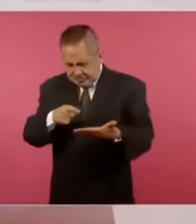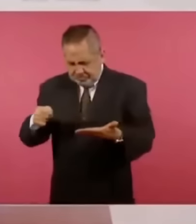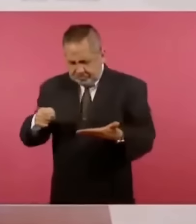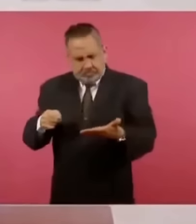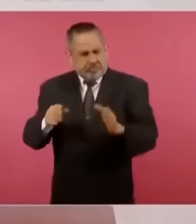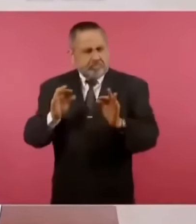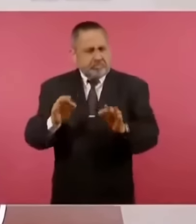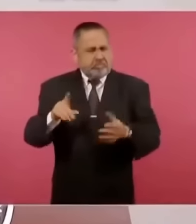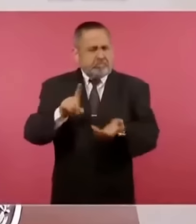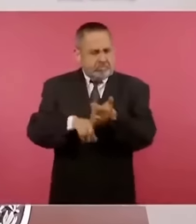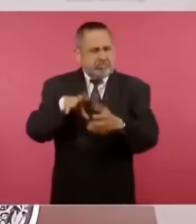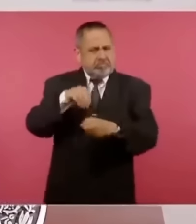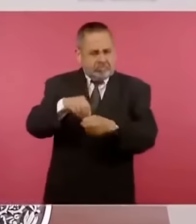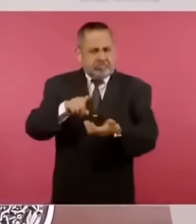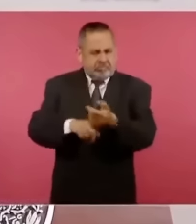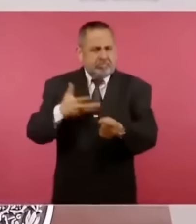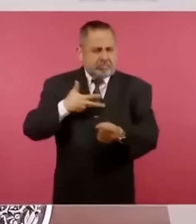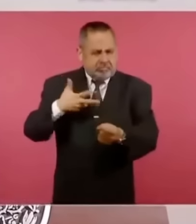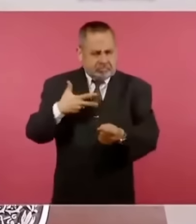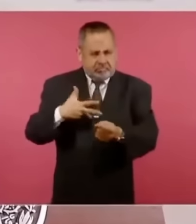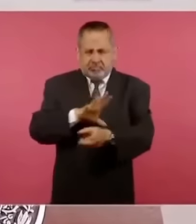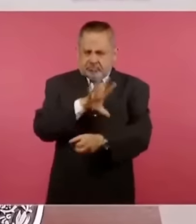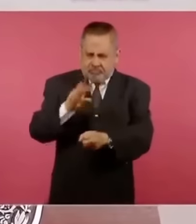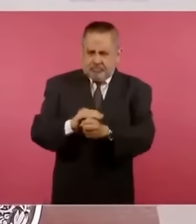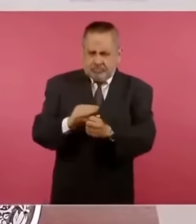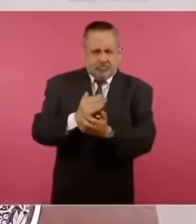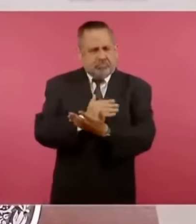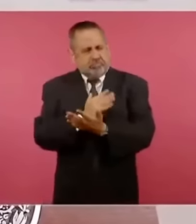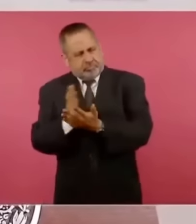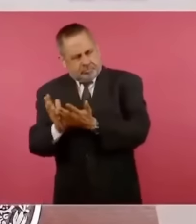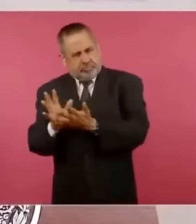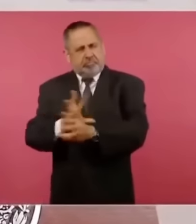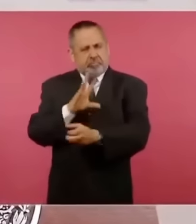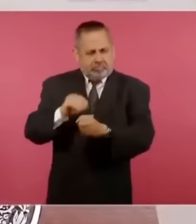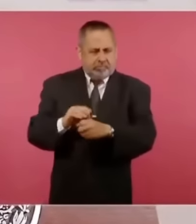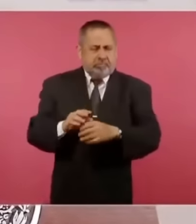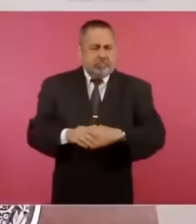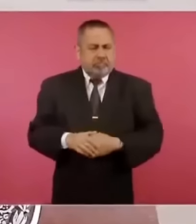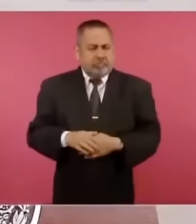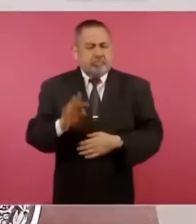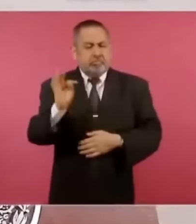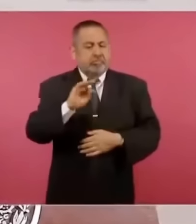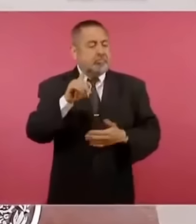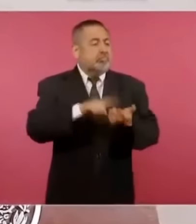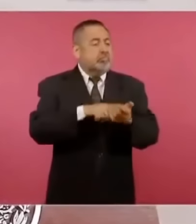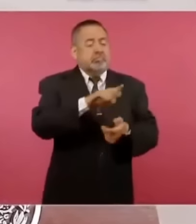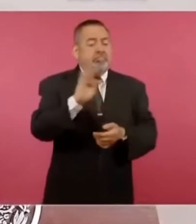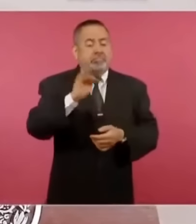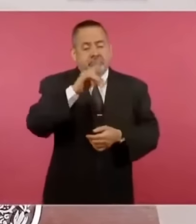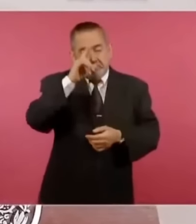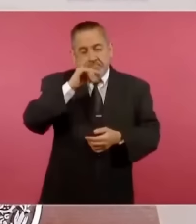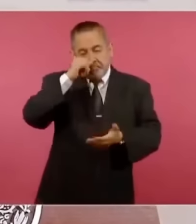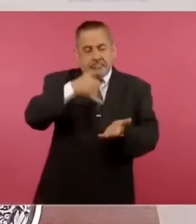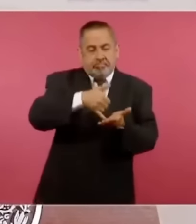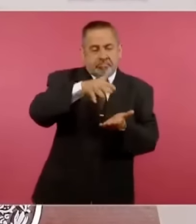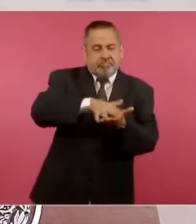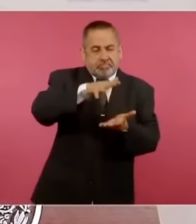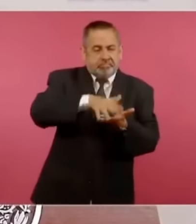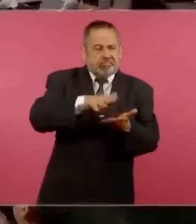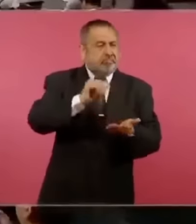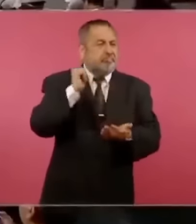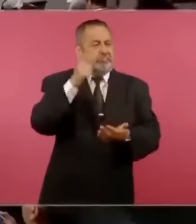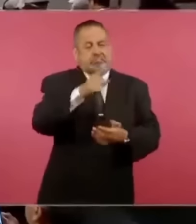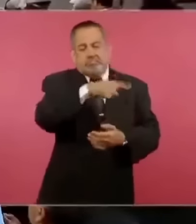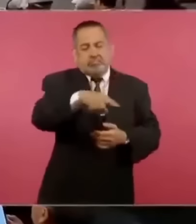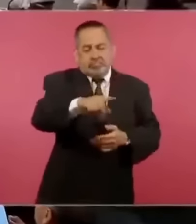Y sí, aparece completo. Entonces, a lo mejor fueron algunas fallas a los que